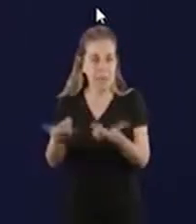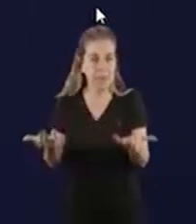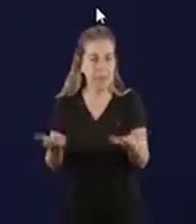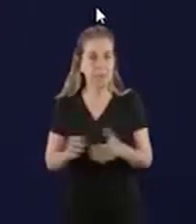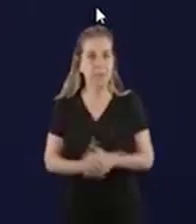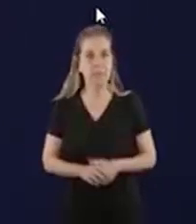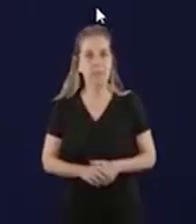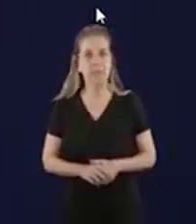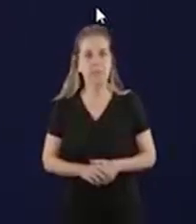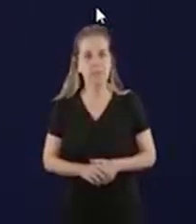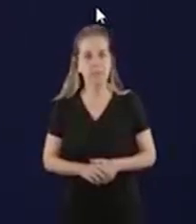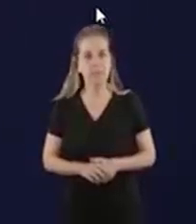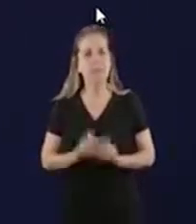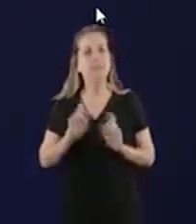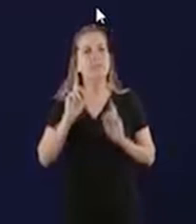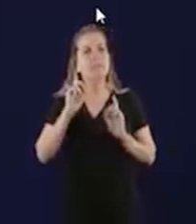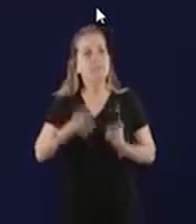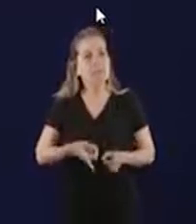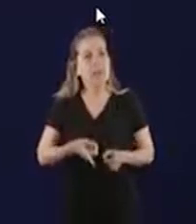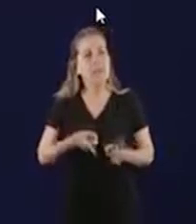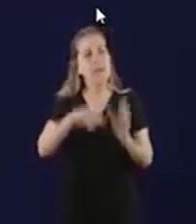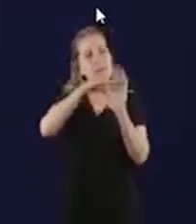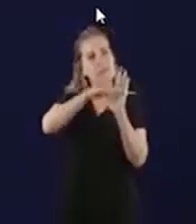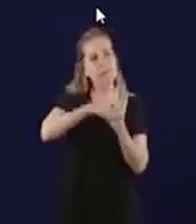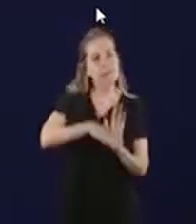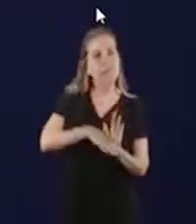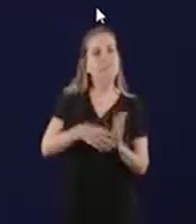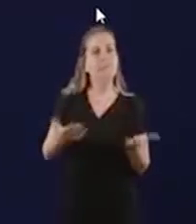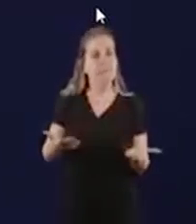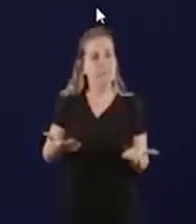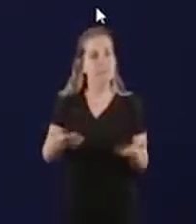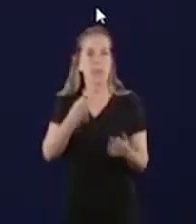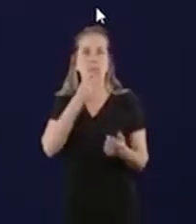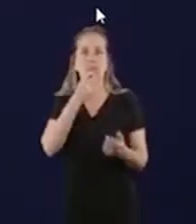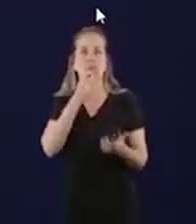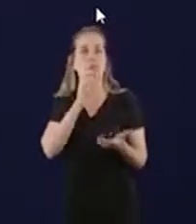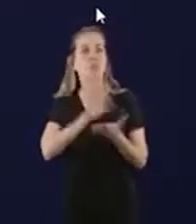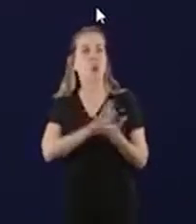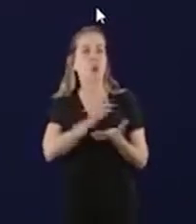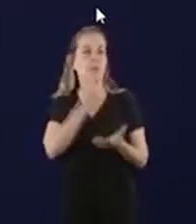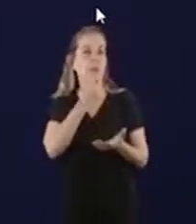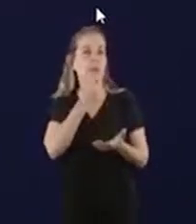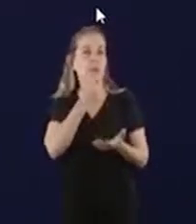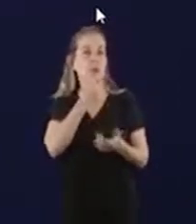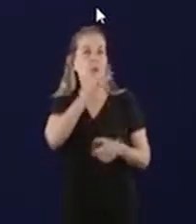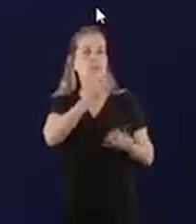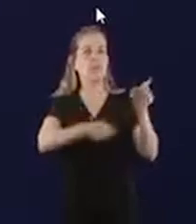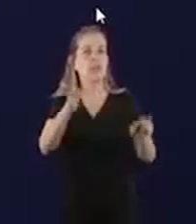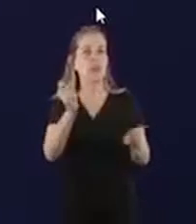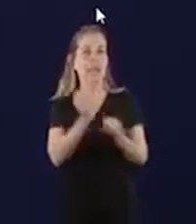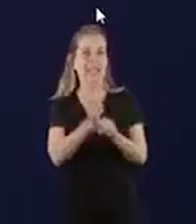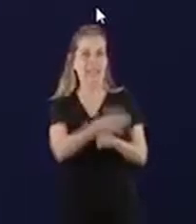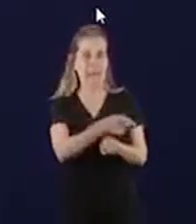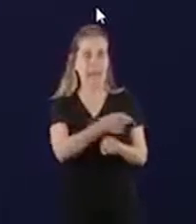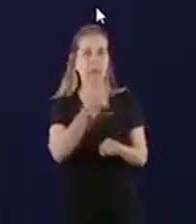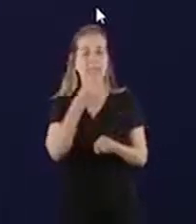empleados también establecía infracciones en relación a los trabajadores que siendo convocados